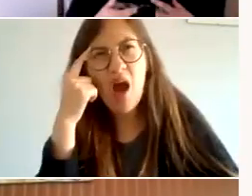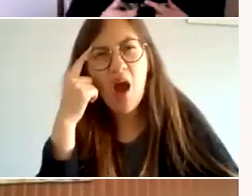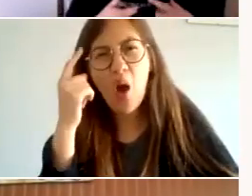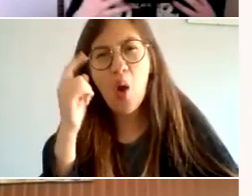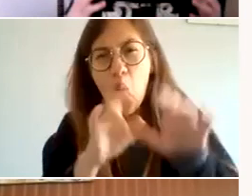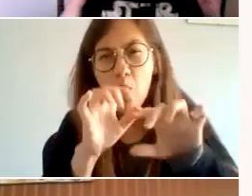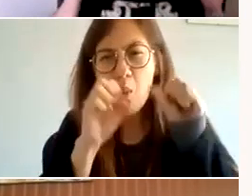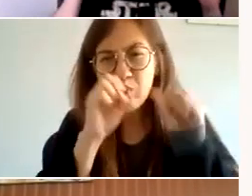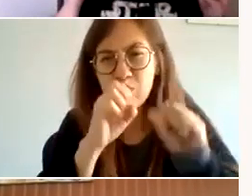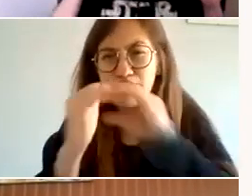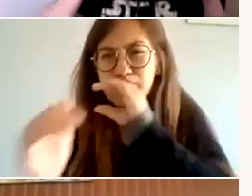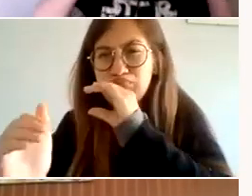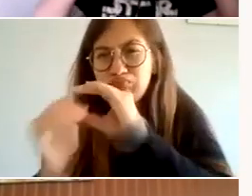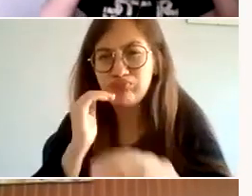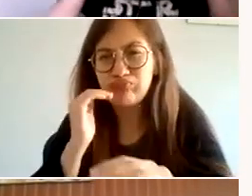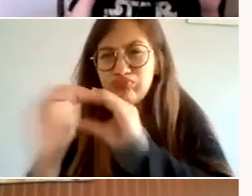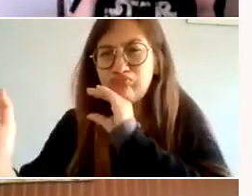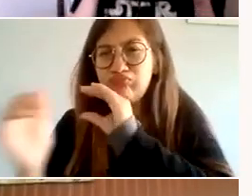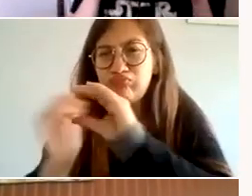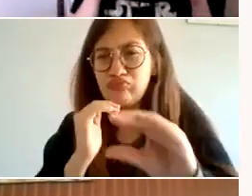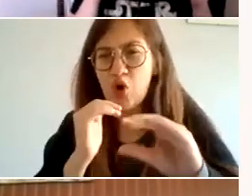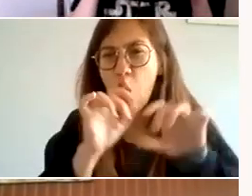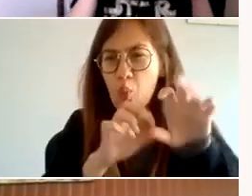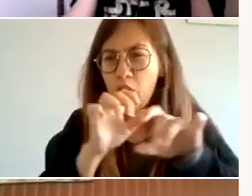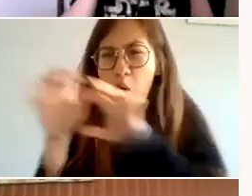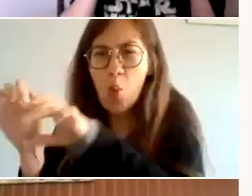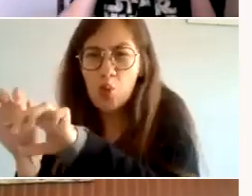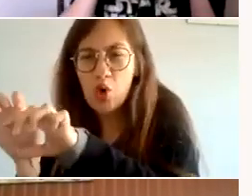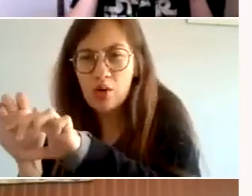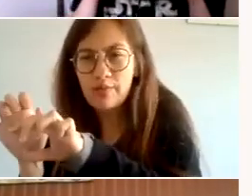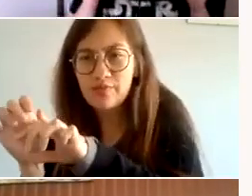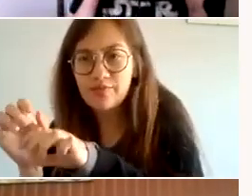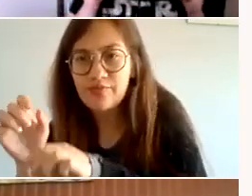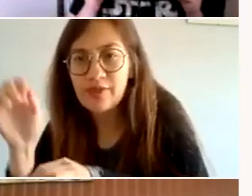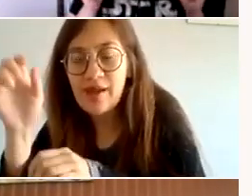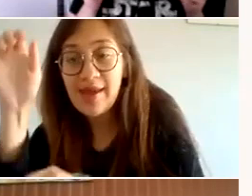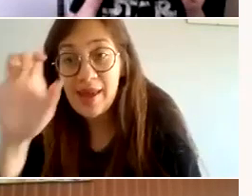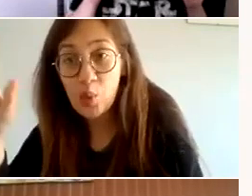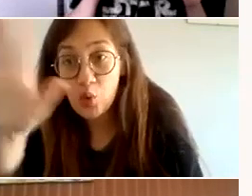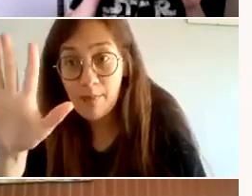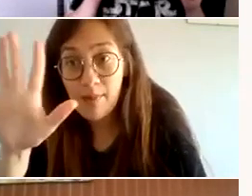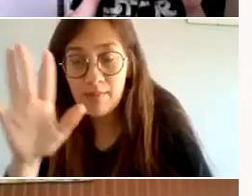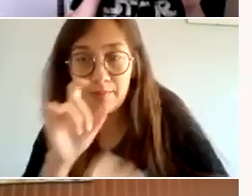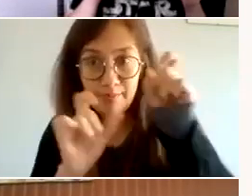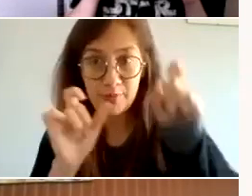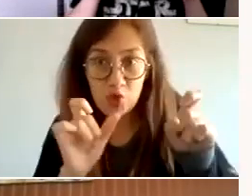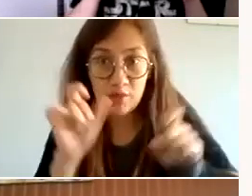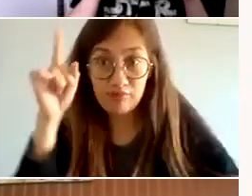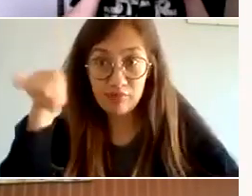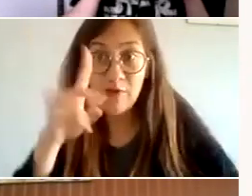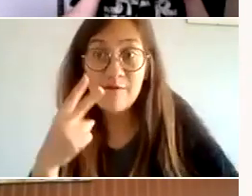mensajes. Esta era la primera forma en la que ellos veían este problema. Es que resulta de